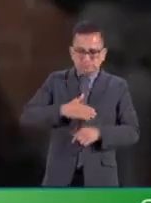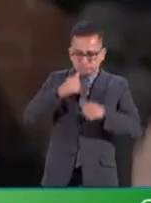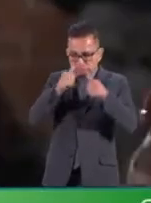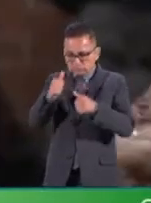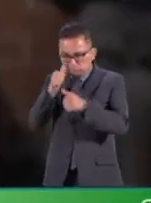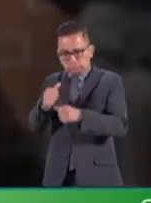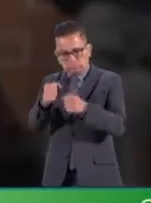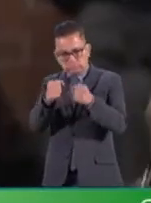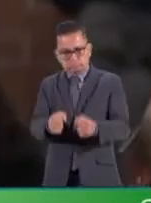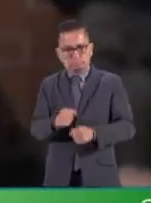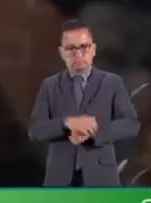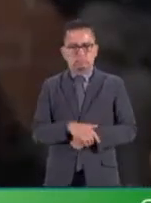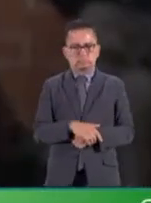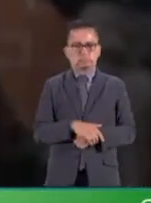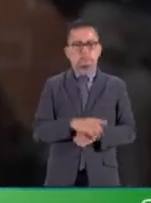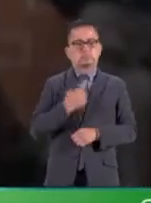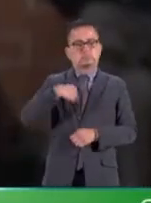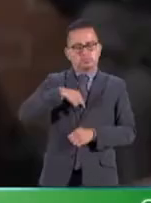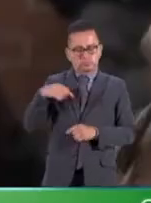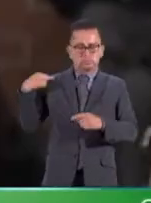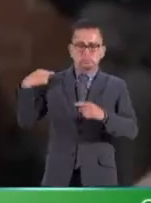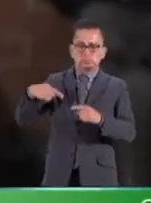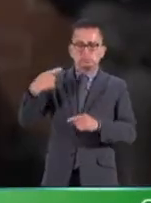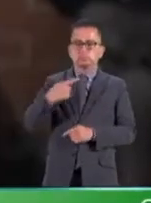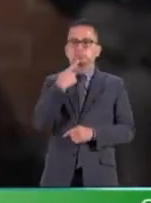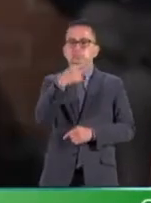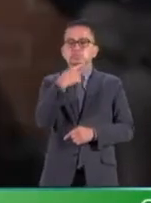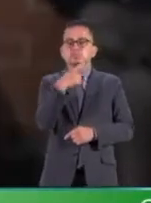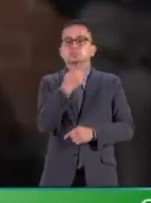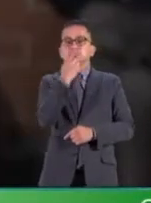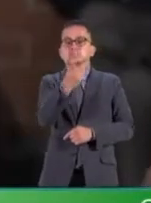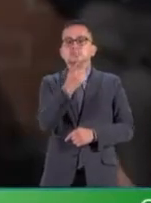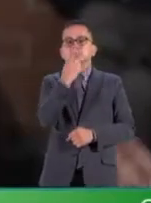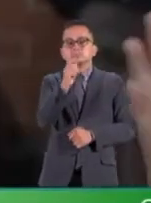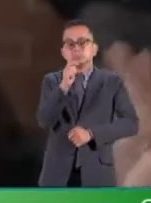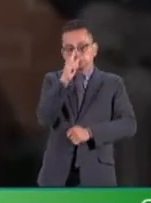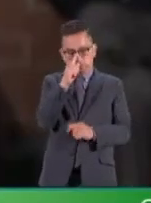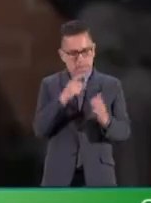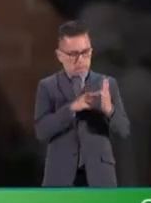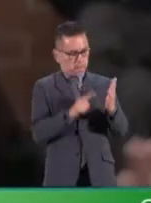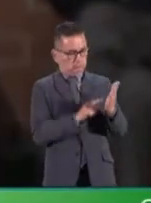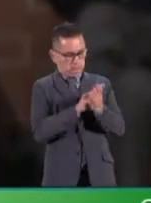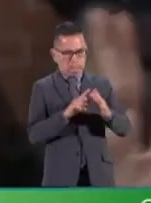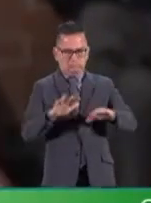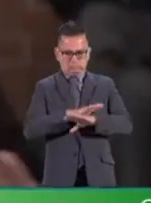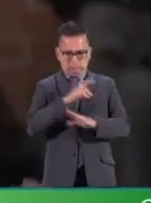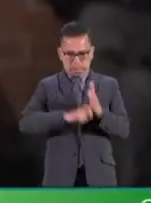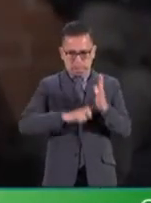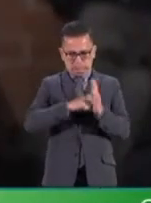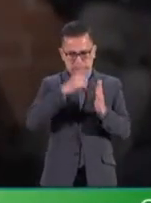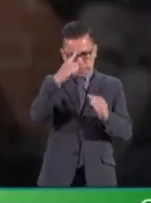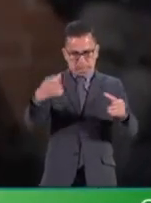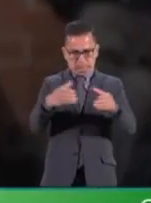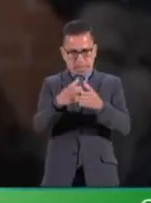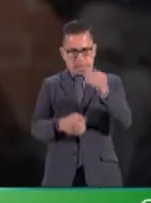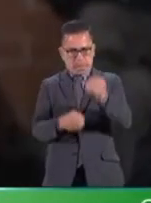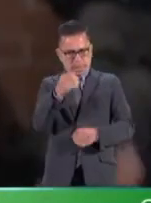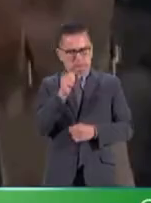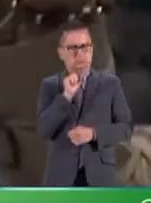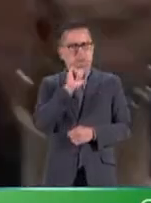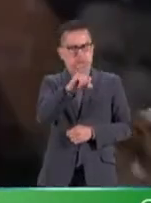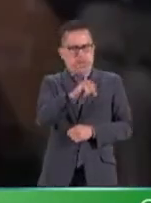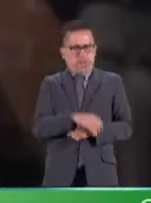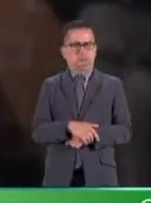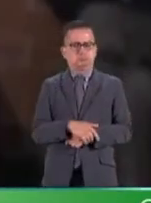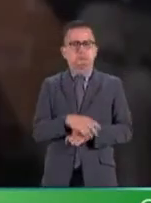Sí, lo hemos dicho fuerte y claro, una reforma judicial, pero el problema es tan grave que no